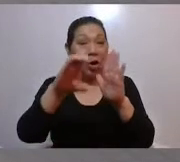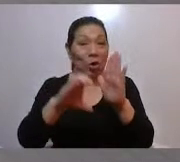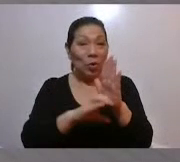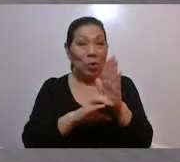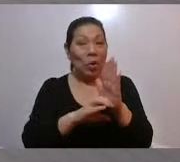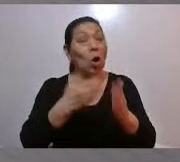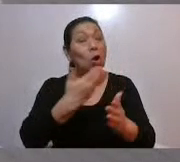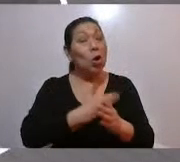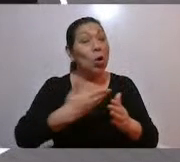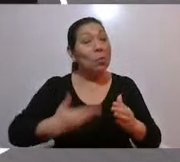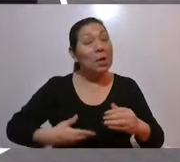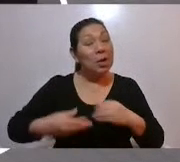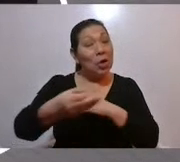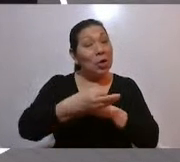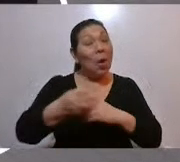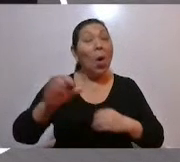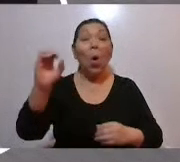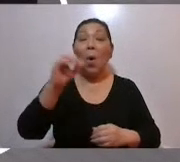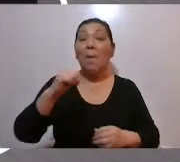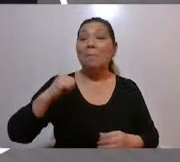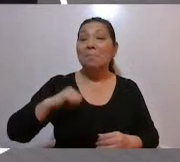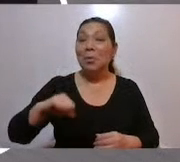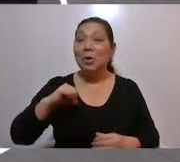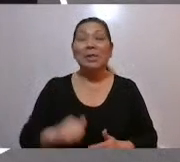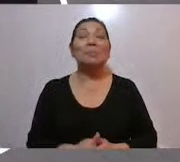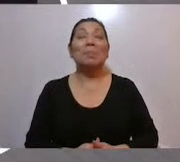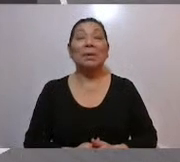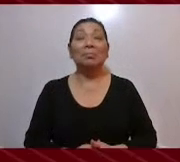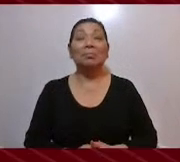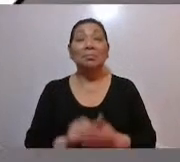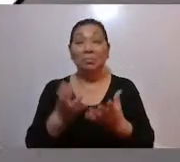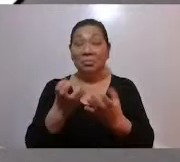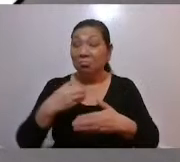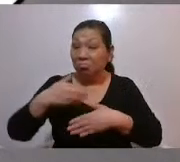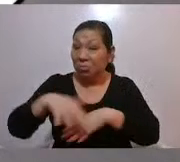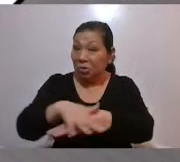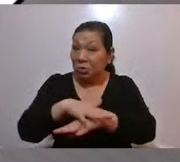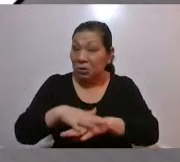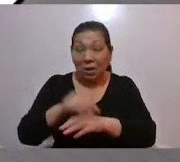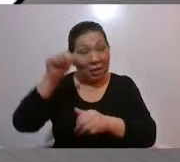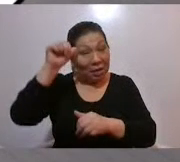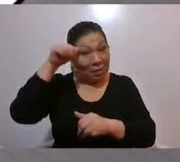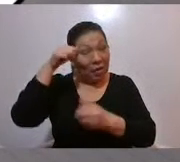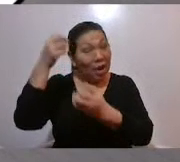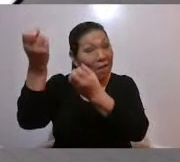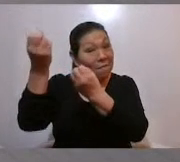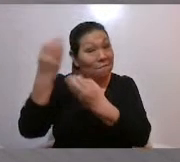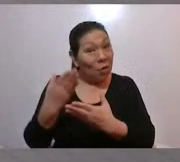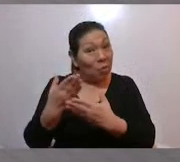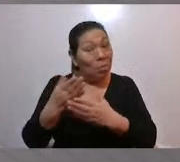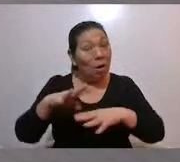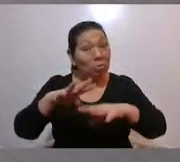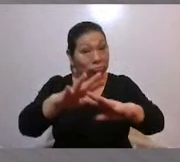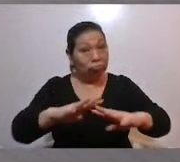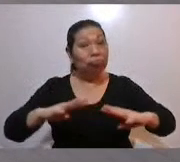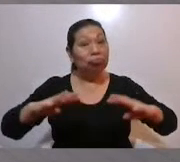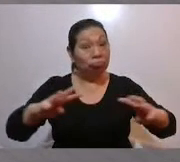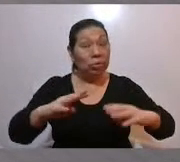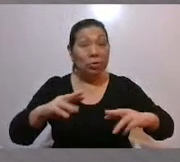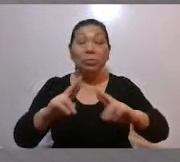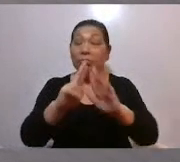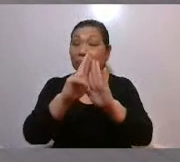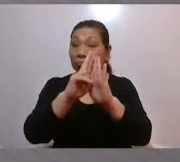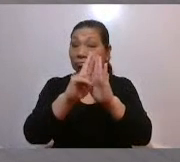órganos constitucionales, los gobiernos regionales o municipales. Si tienes un proceso en curso, recuerda que la información de